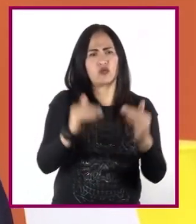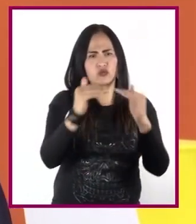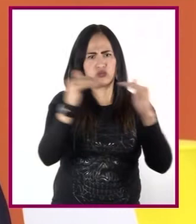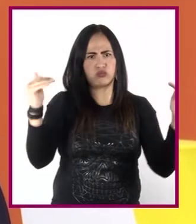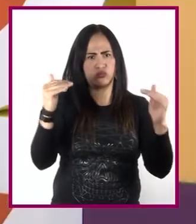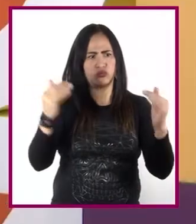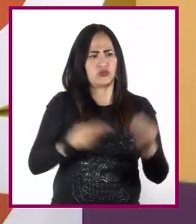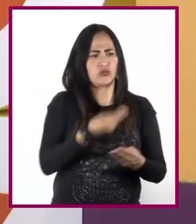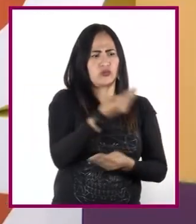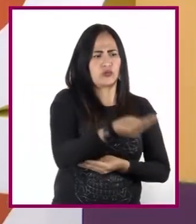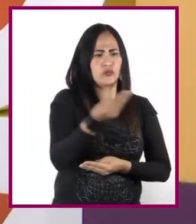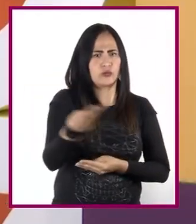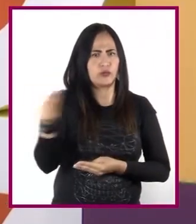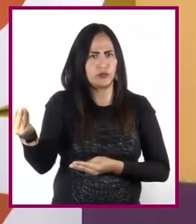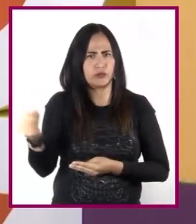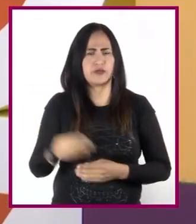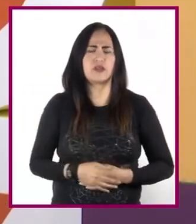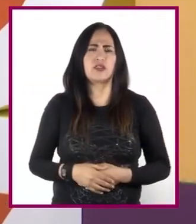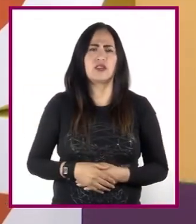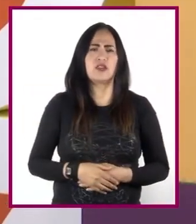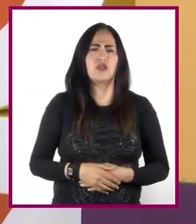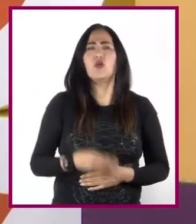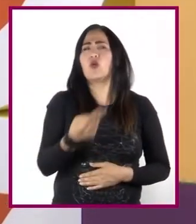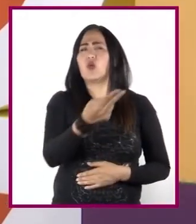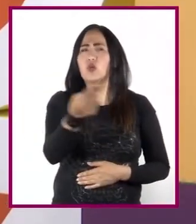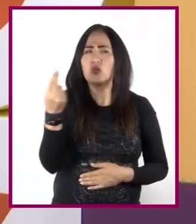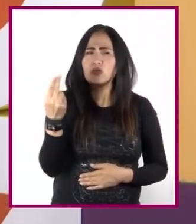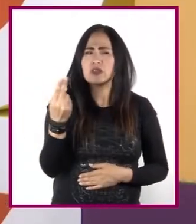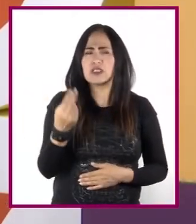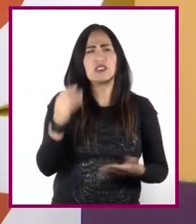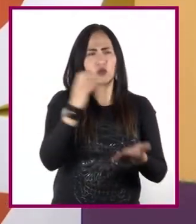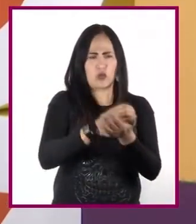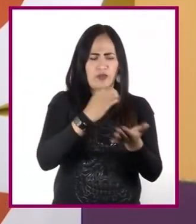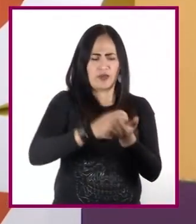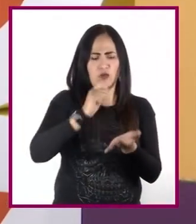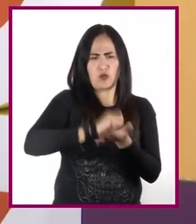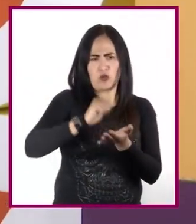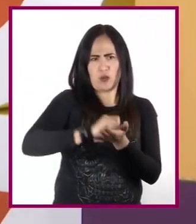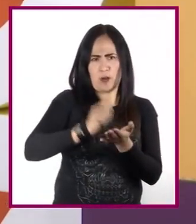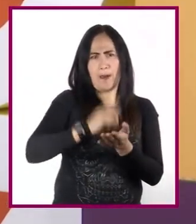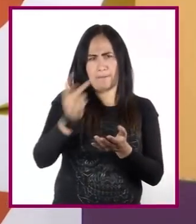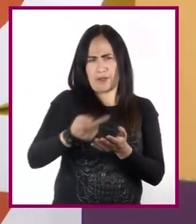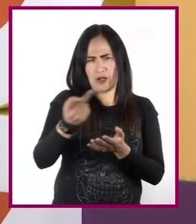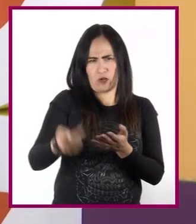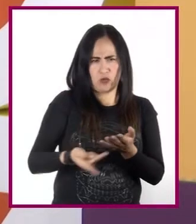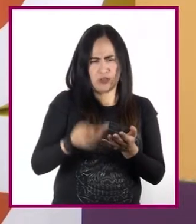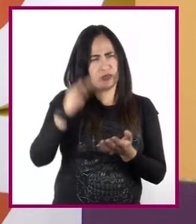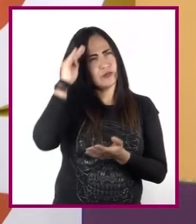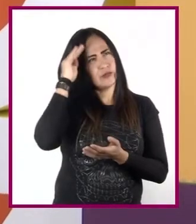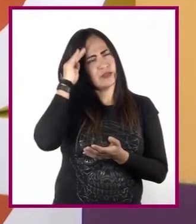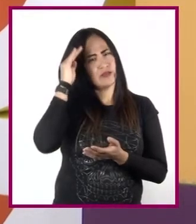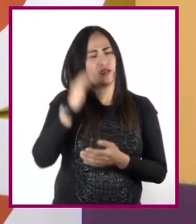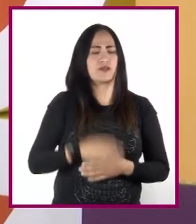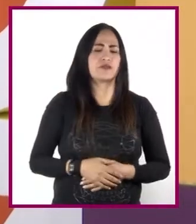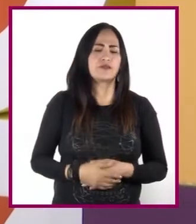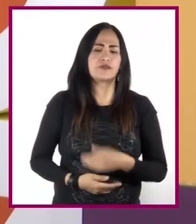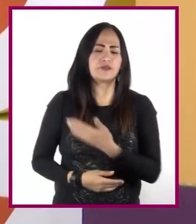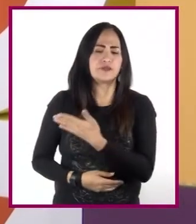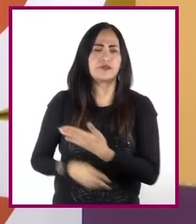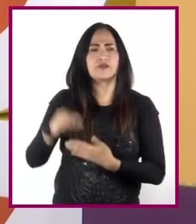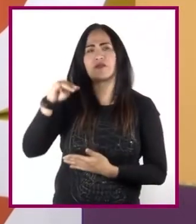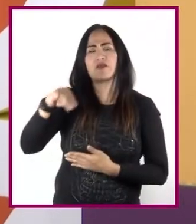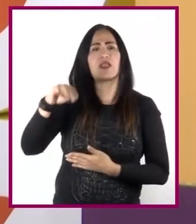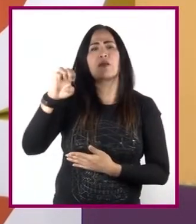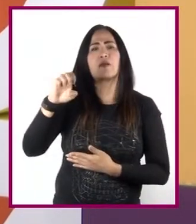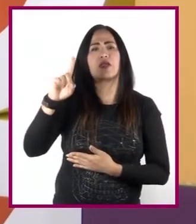equitativa. En casa, les invitamos a escribir en su cuaderno las siguientes preguntas a reflexionar. Para obtener la media